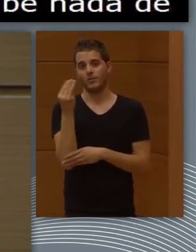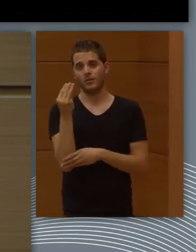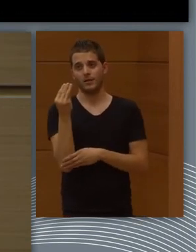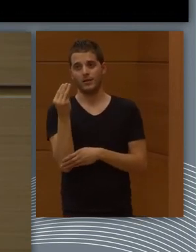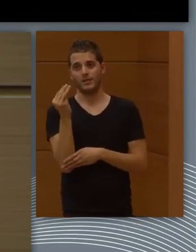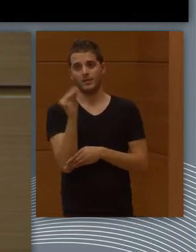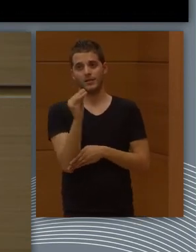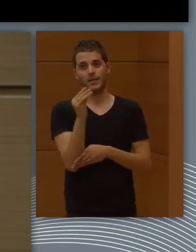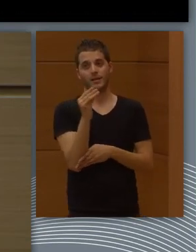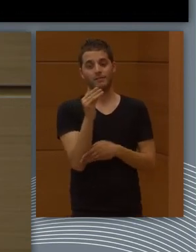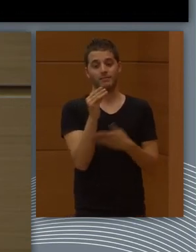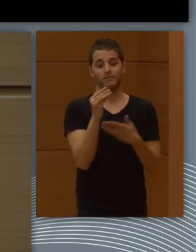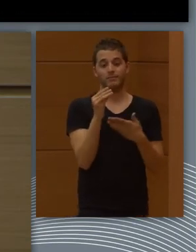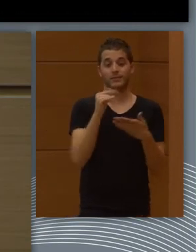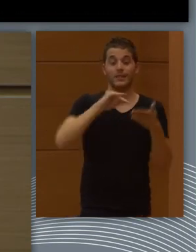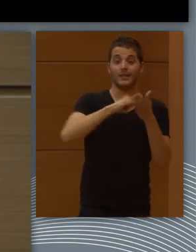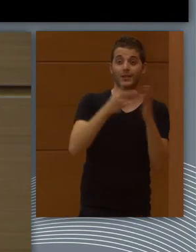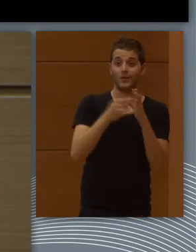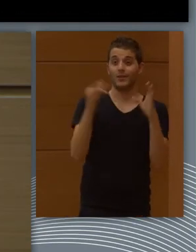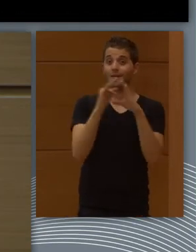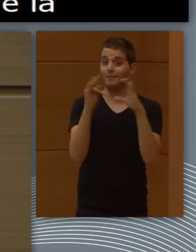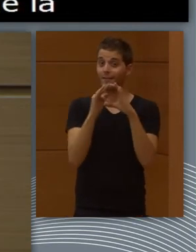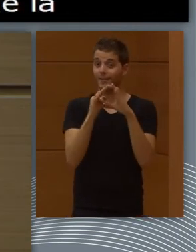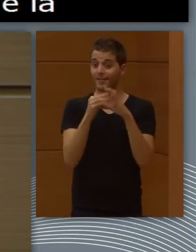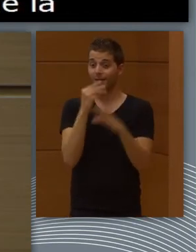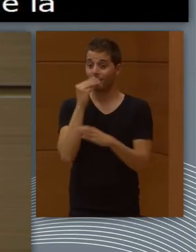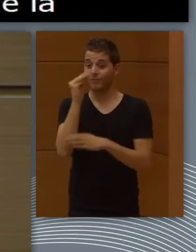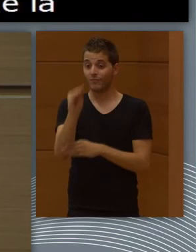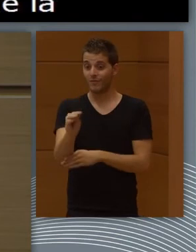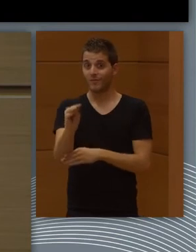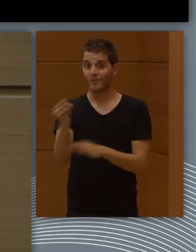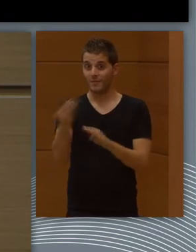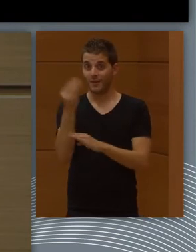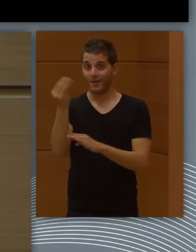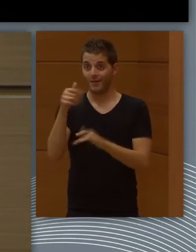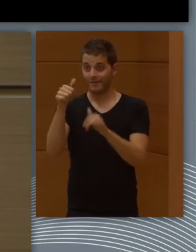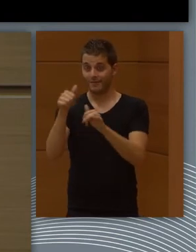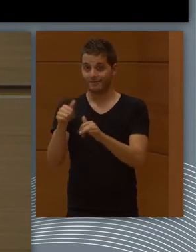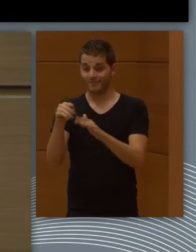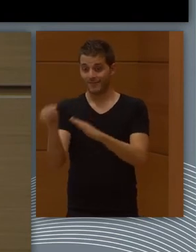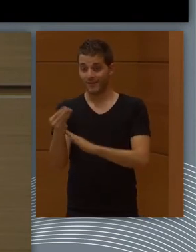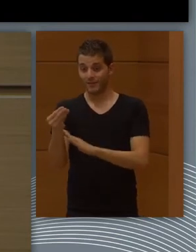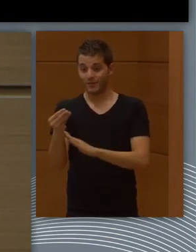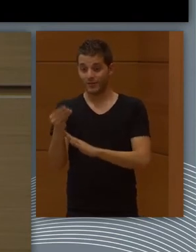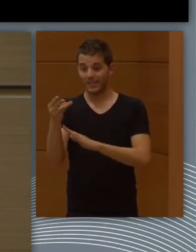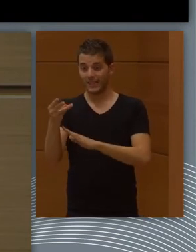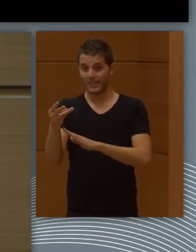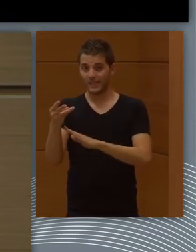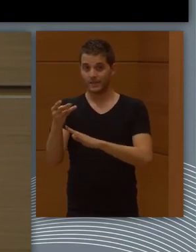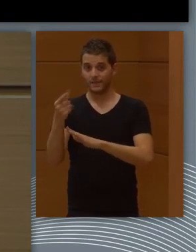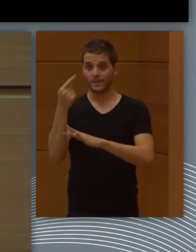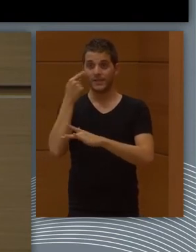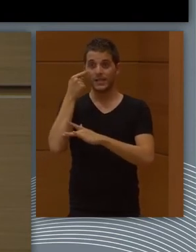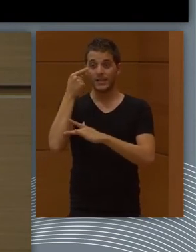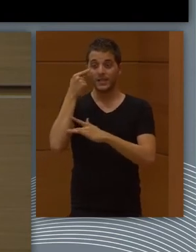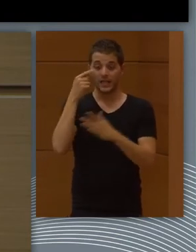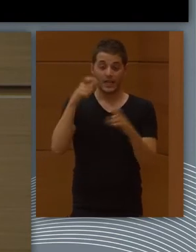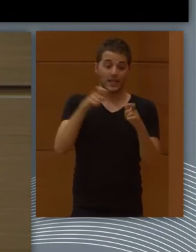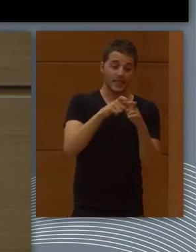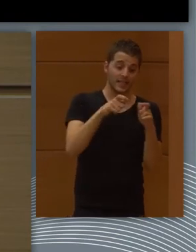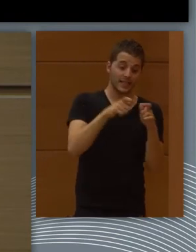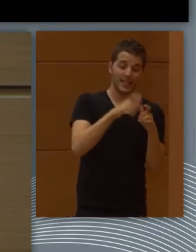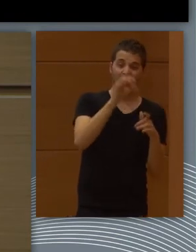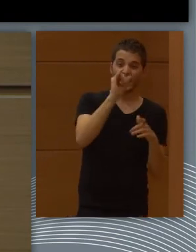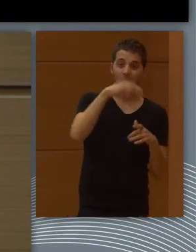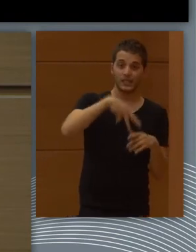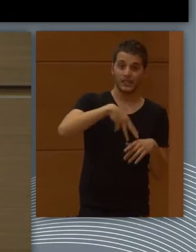la tecnología NFC podría ofrecer a este tipo de títulos es inspeccionar desde la SIM que lleva